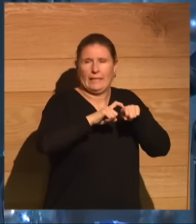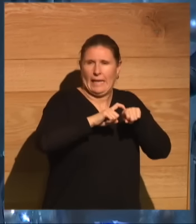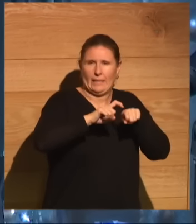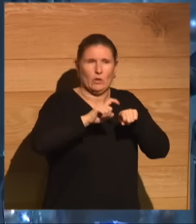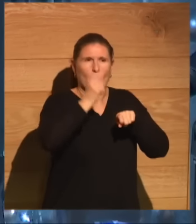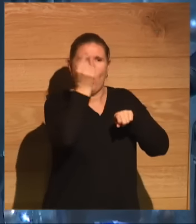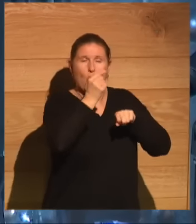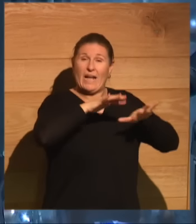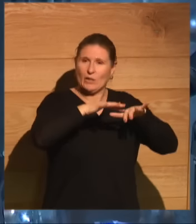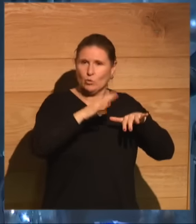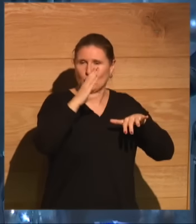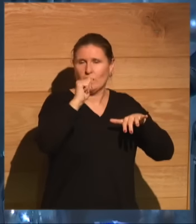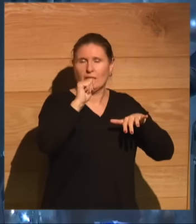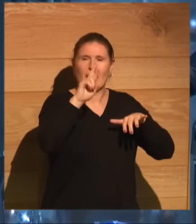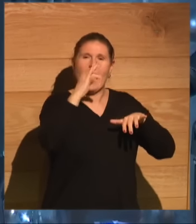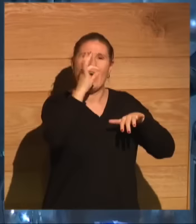decir.